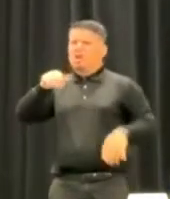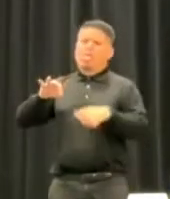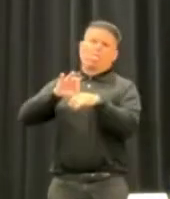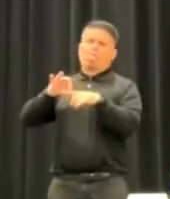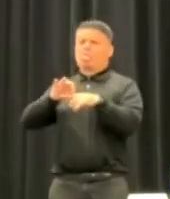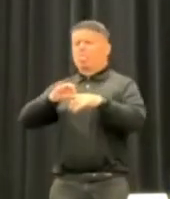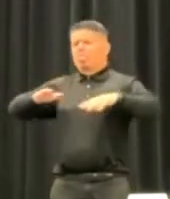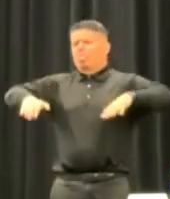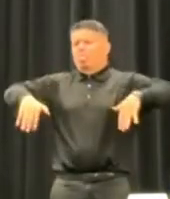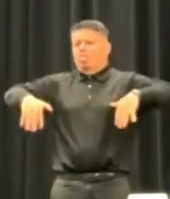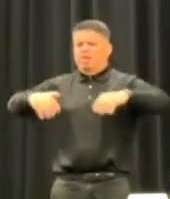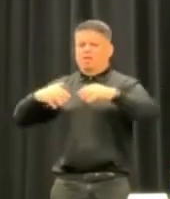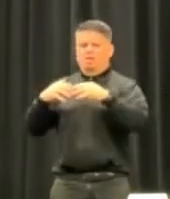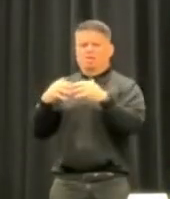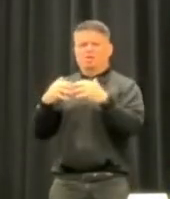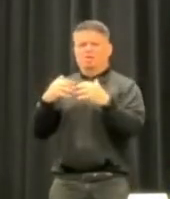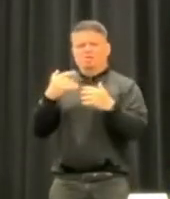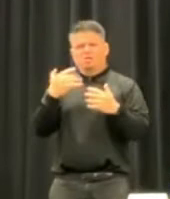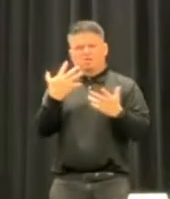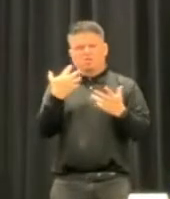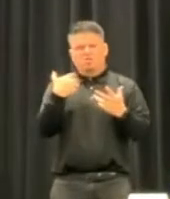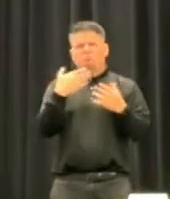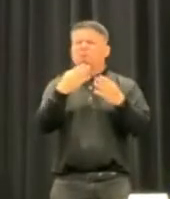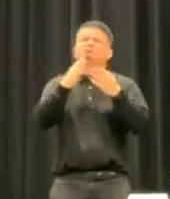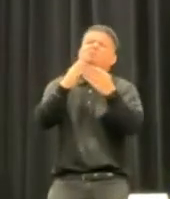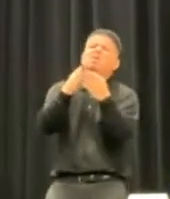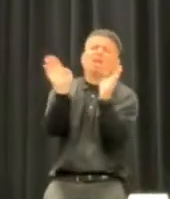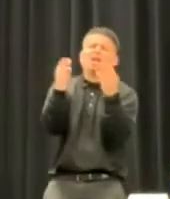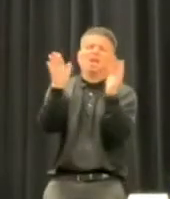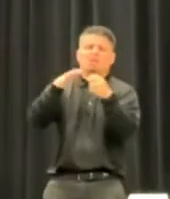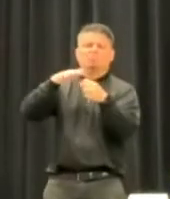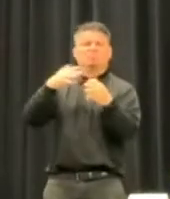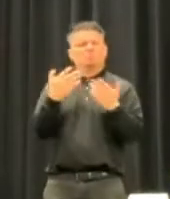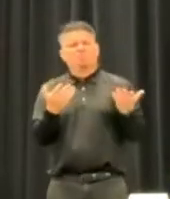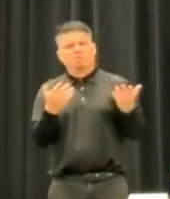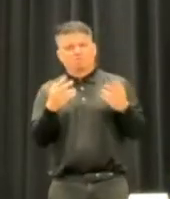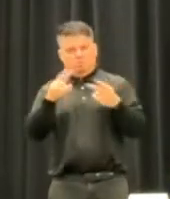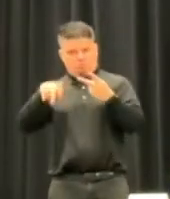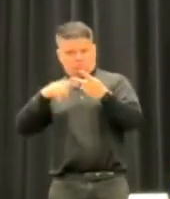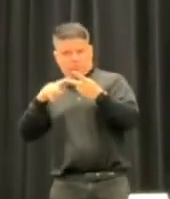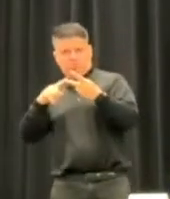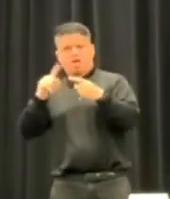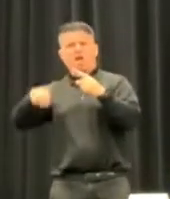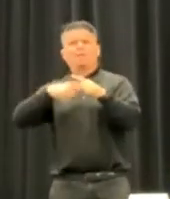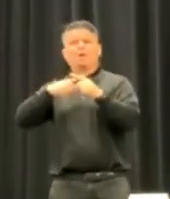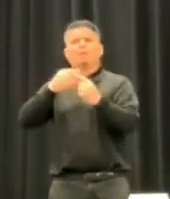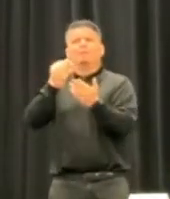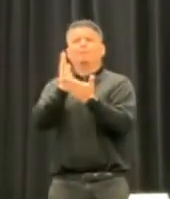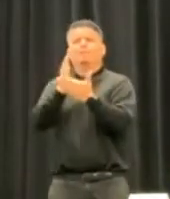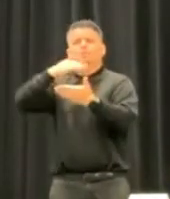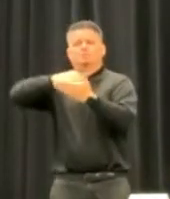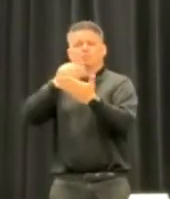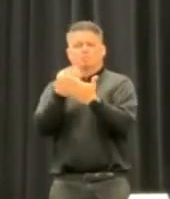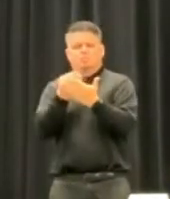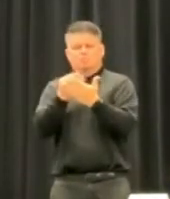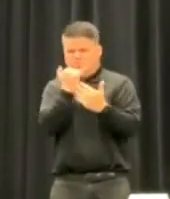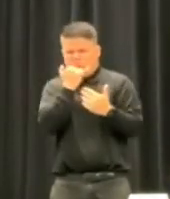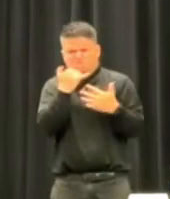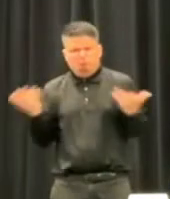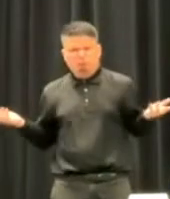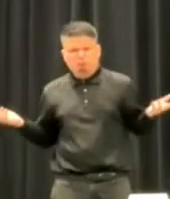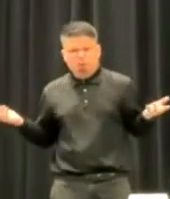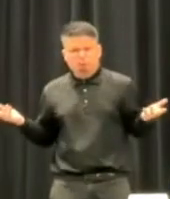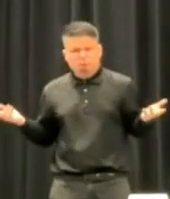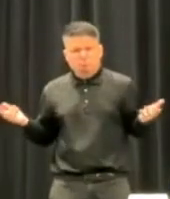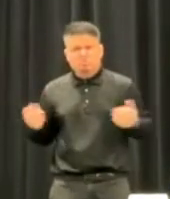grandes rasgos y mi última pregunta tiene que ver con el presupuesto en qué estatus está puesto que ya se presentó a la junta de supervisión fiscal pues te comento con